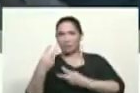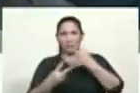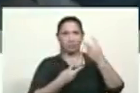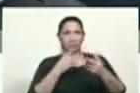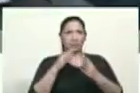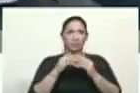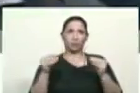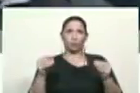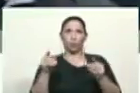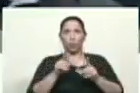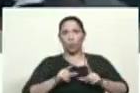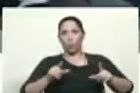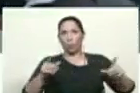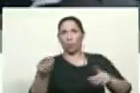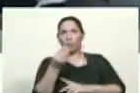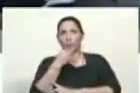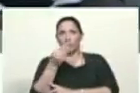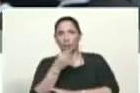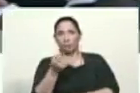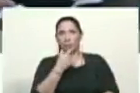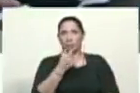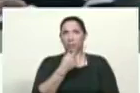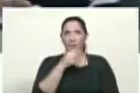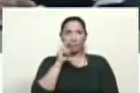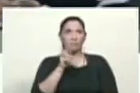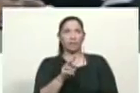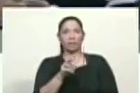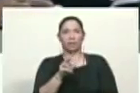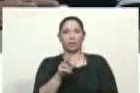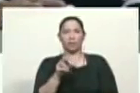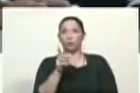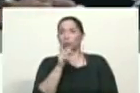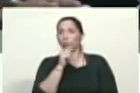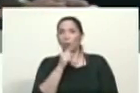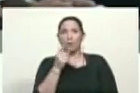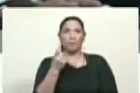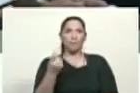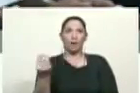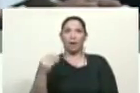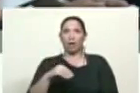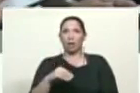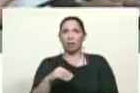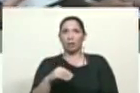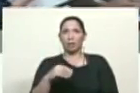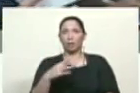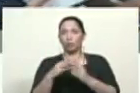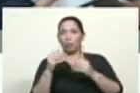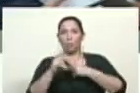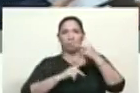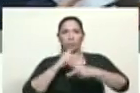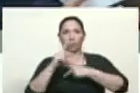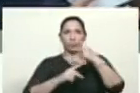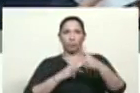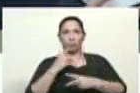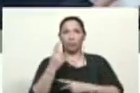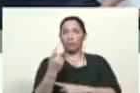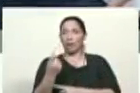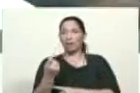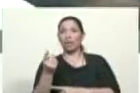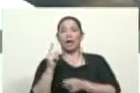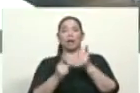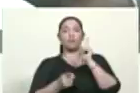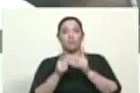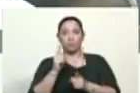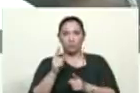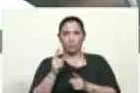los establecimientos de alimentos, medicamentos, y van a ver que no faltan todos los productos en la economía, faltan algunos, sobre todo aquellos